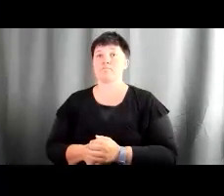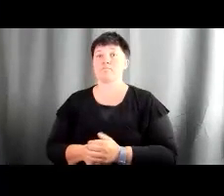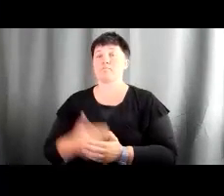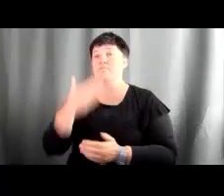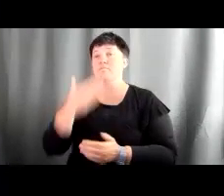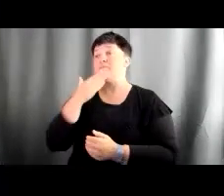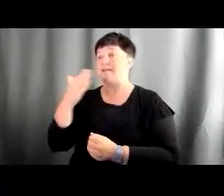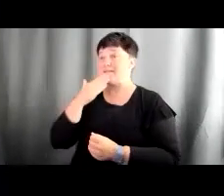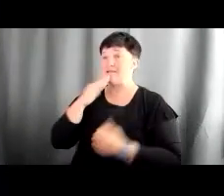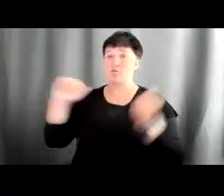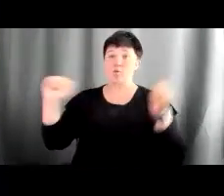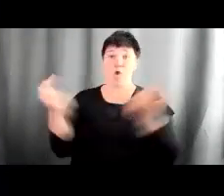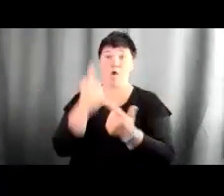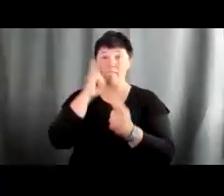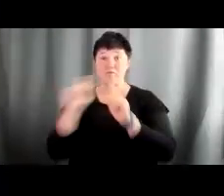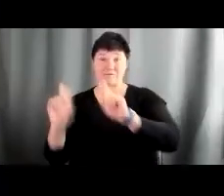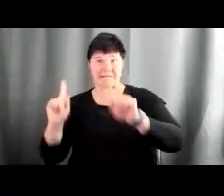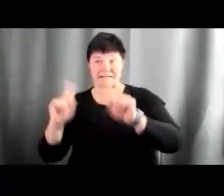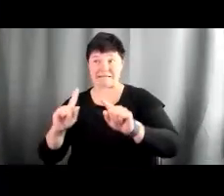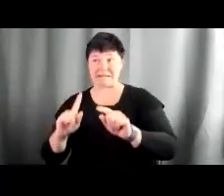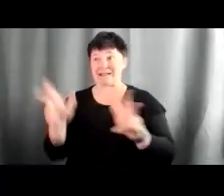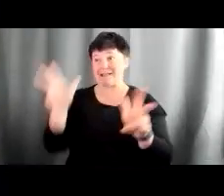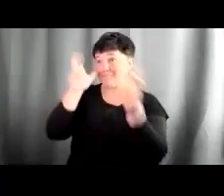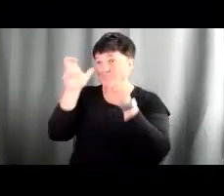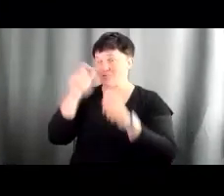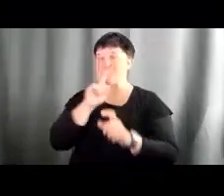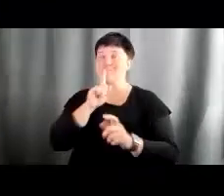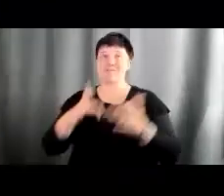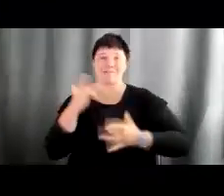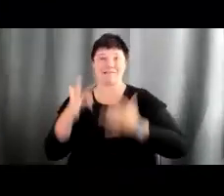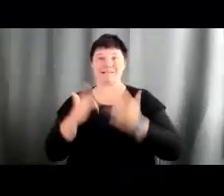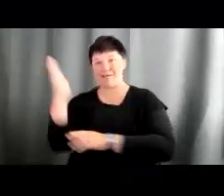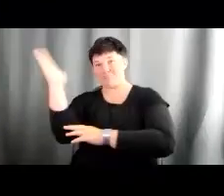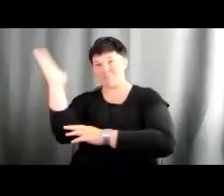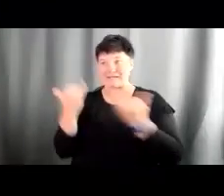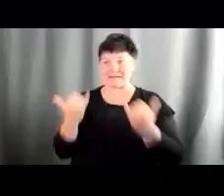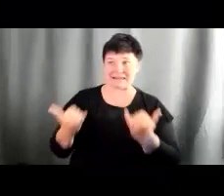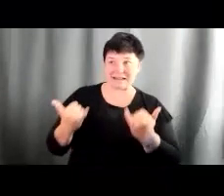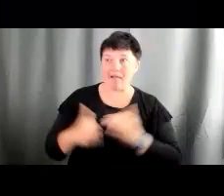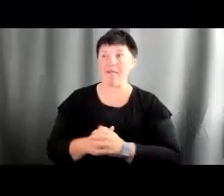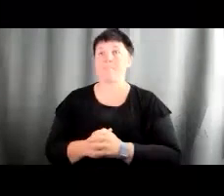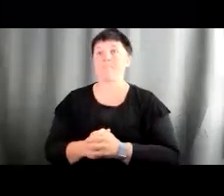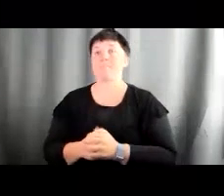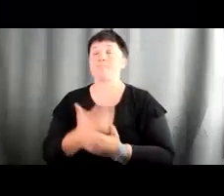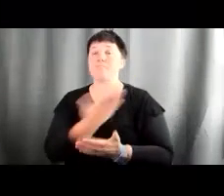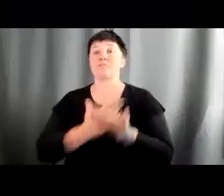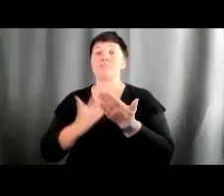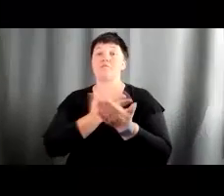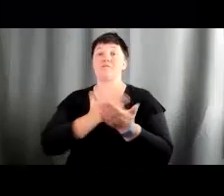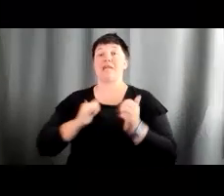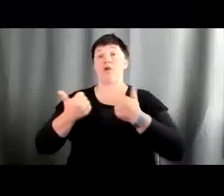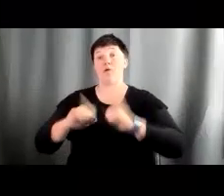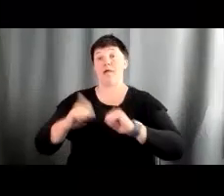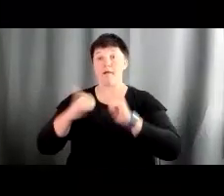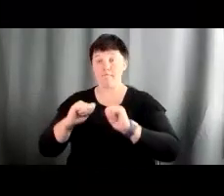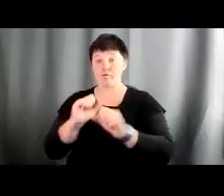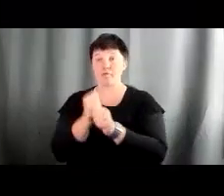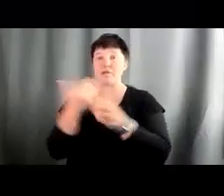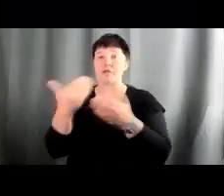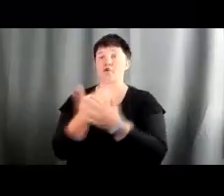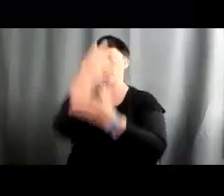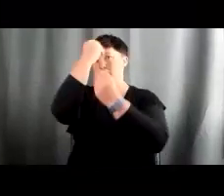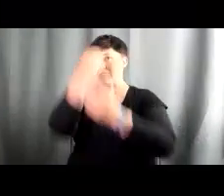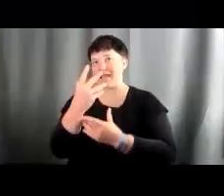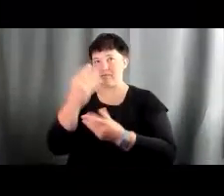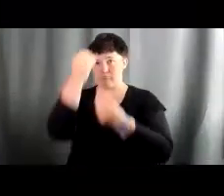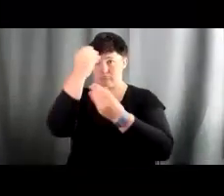Tienen la palabra. Muchas gracias. Gracias, Bill y Loderay, y gracias a todos por asistir y escuchar. Estoy emocionado por hacer esta presentación.